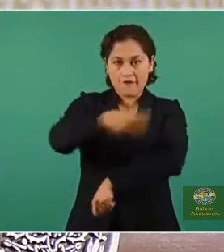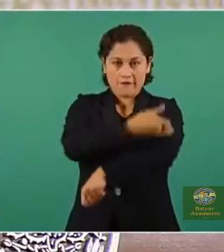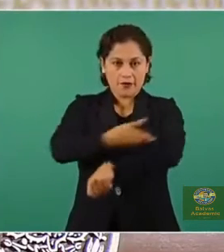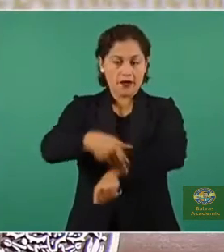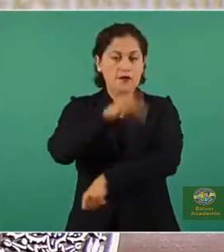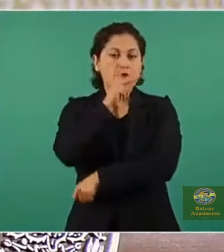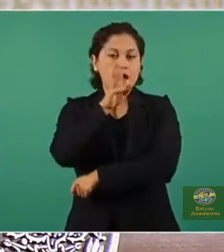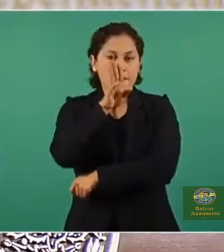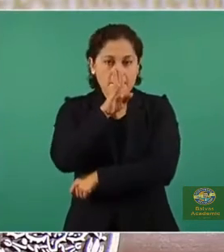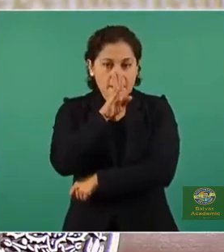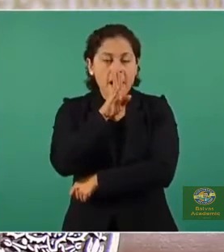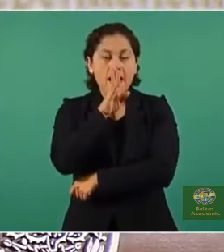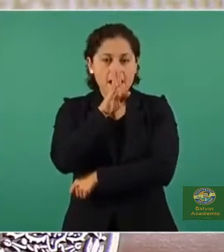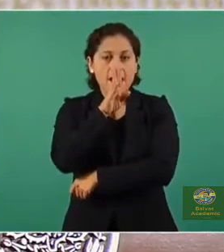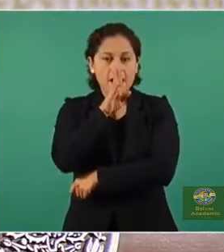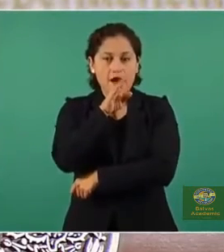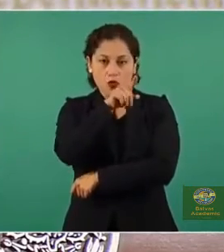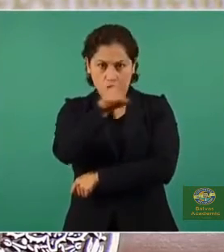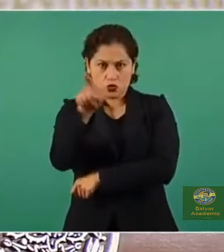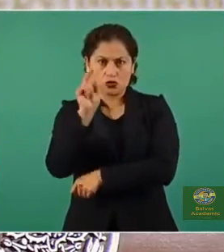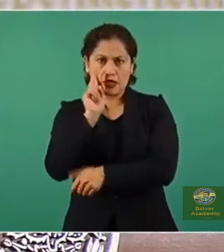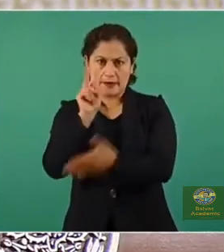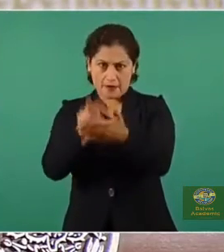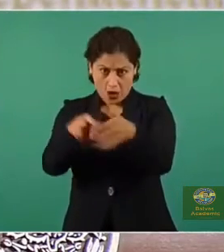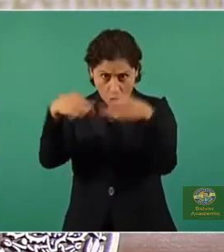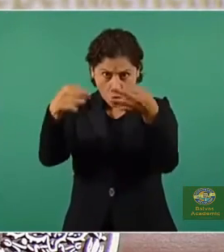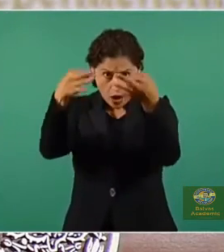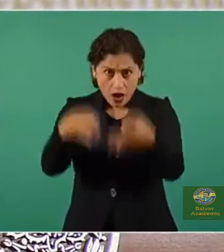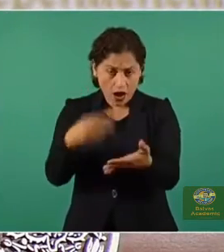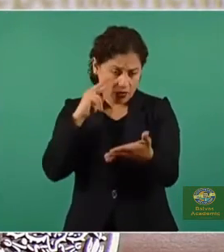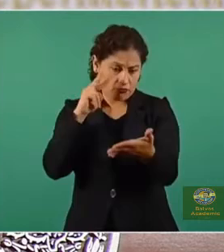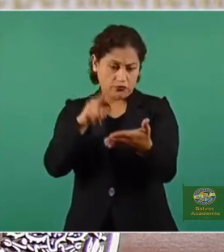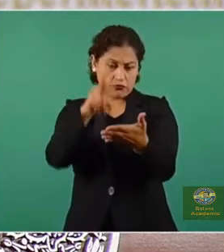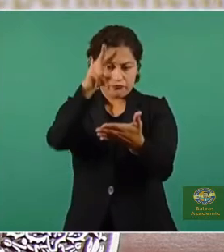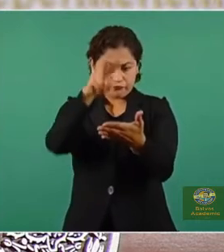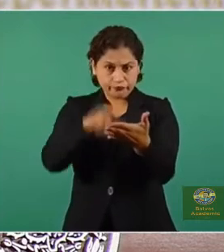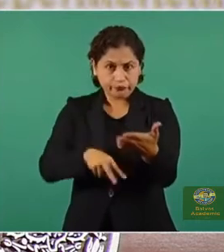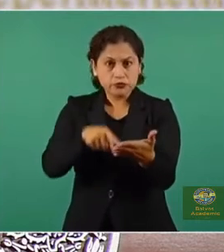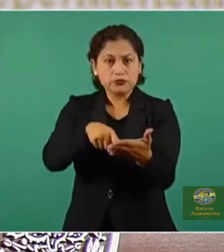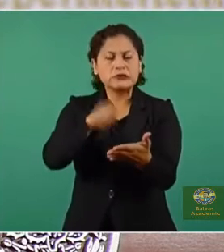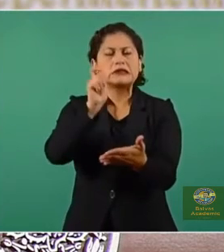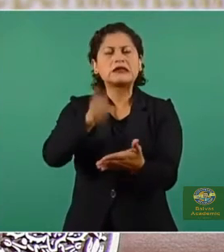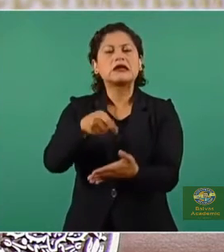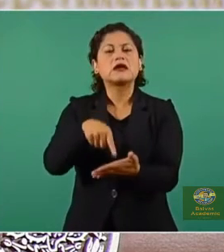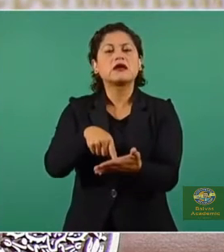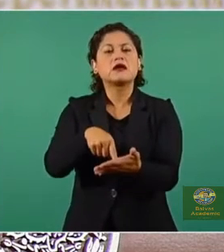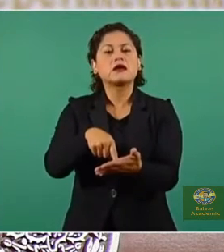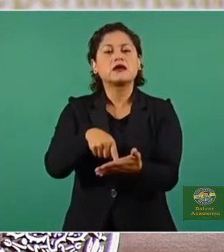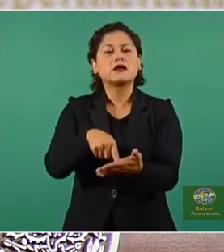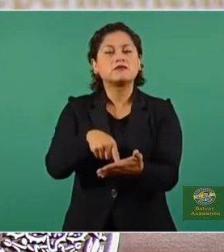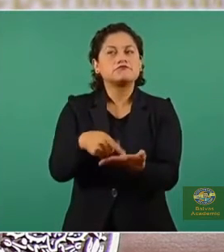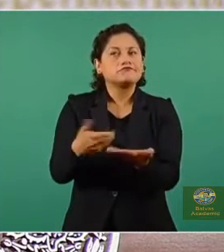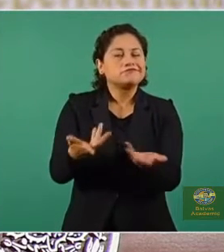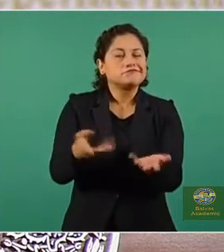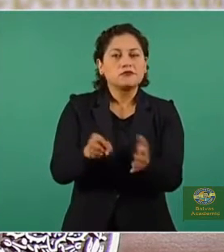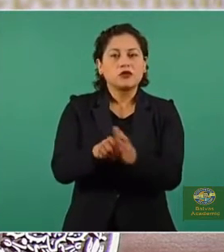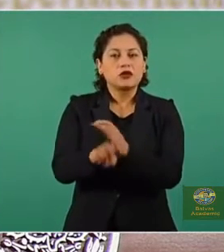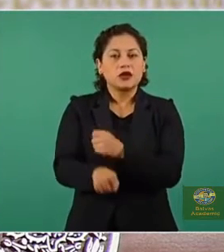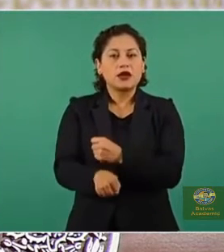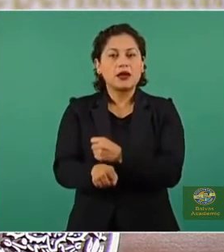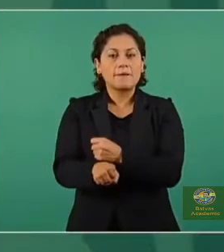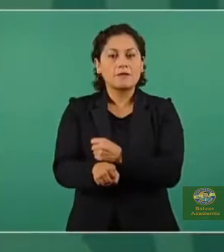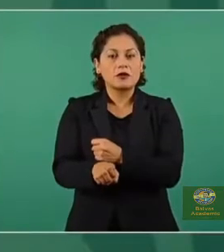ustedes lo analizan bien o se le da lectura, en ningún momento se trata de quitar